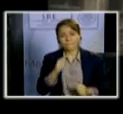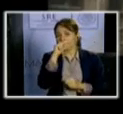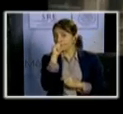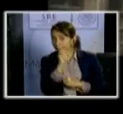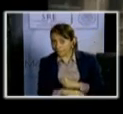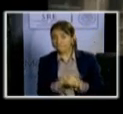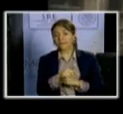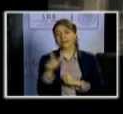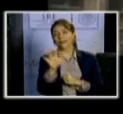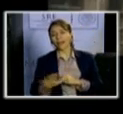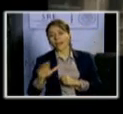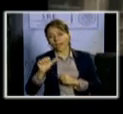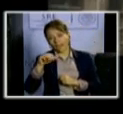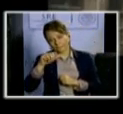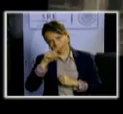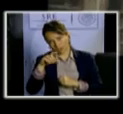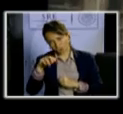zona amazónica.